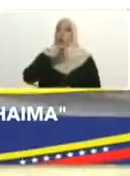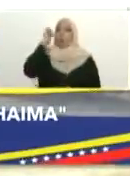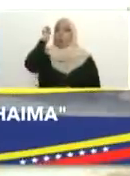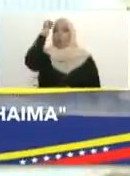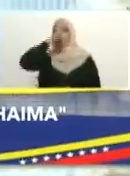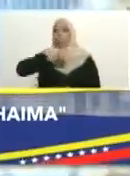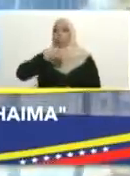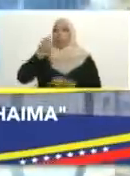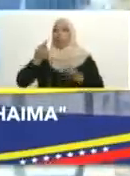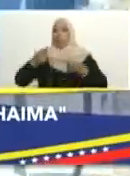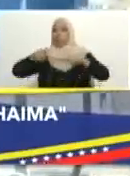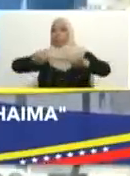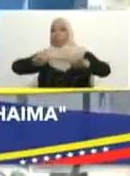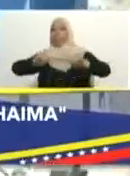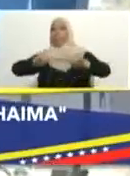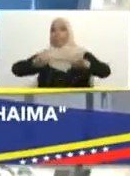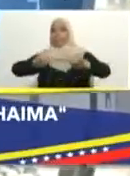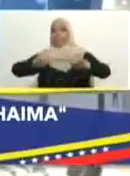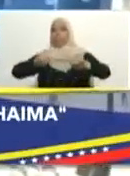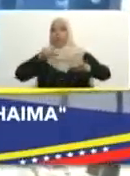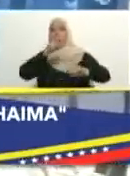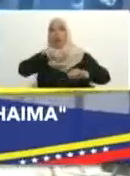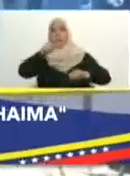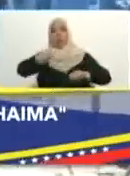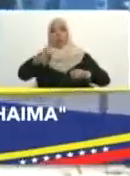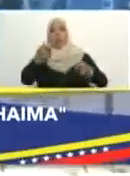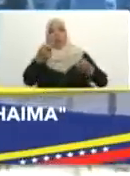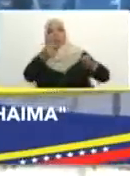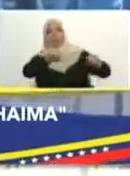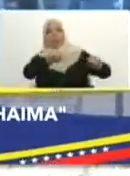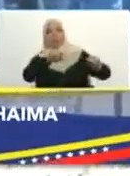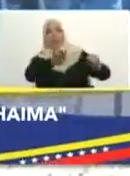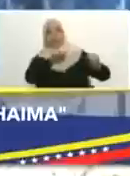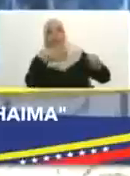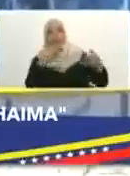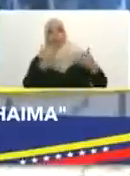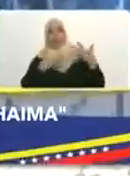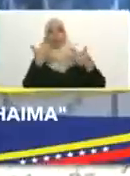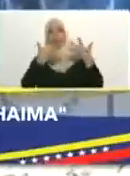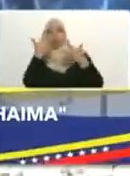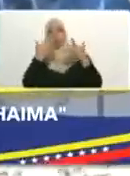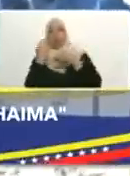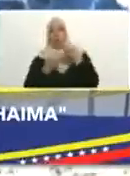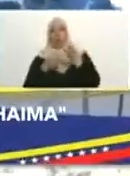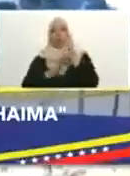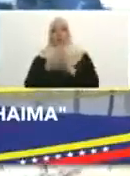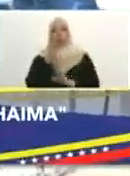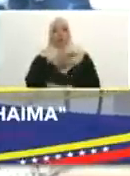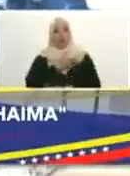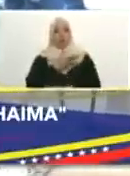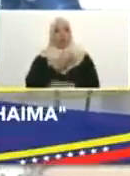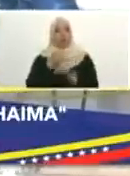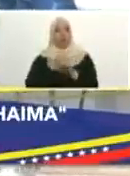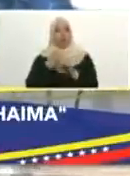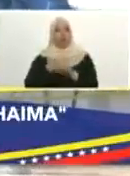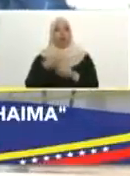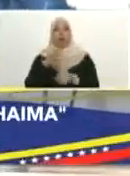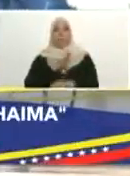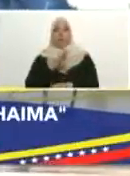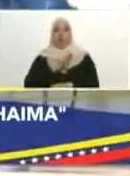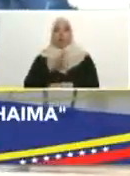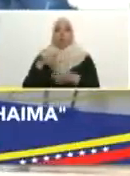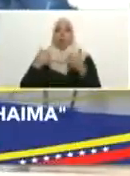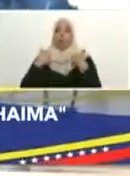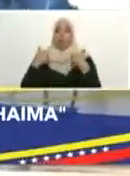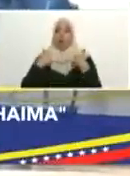a las sanciones imperialistas, frente a las agresiones imperialistas, recuperar con esfuerzo propio, con inversión propia,